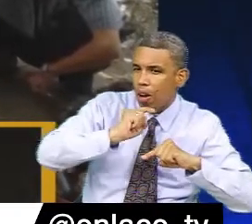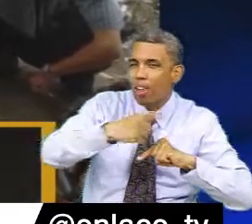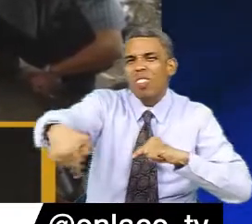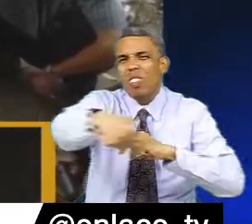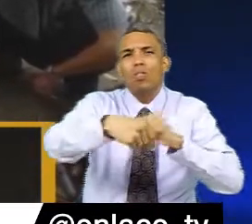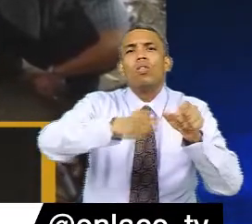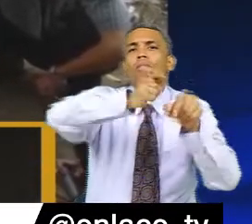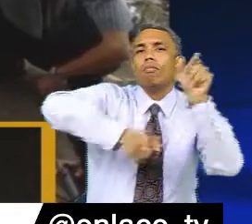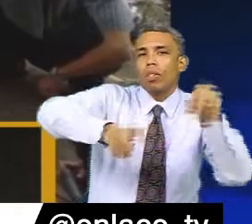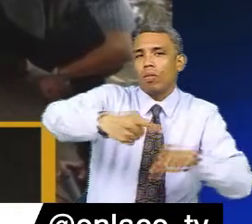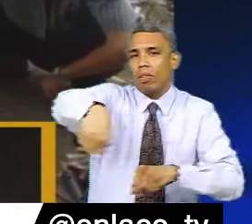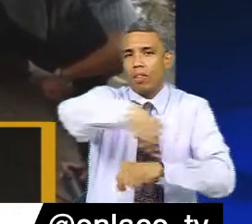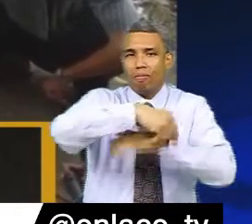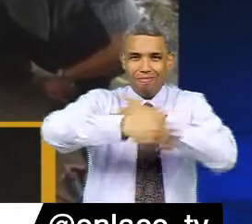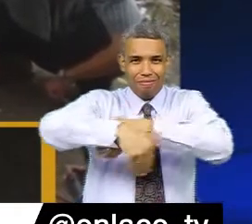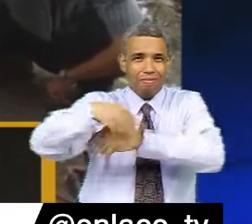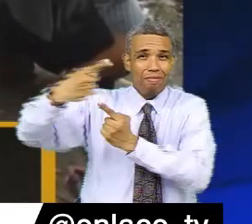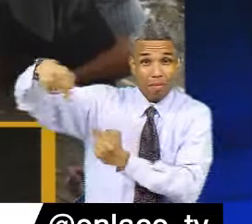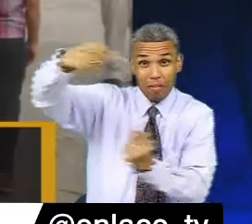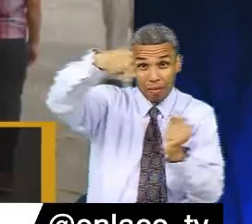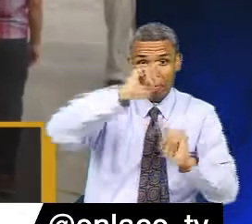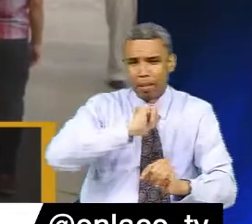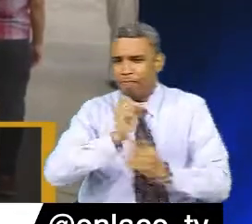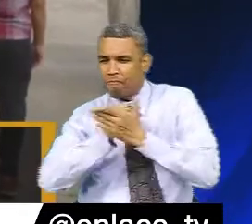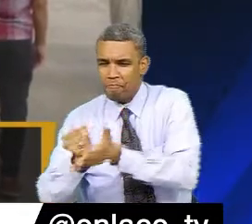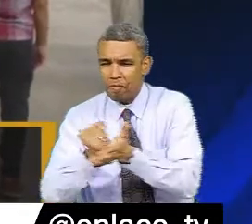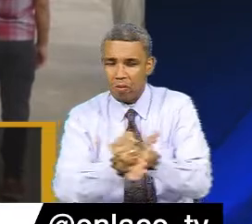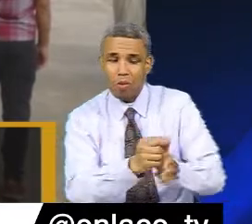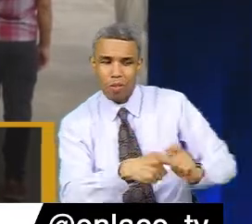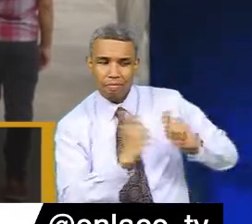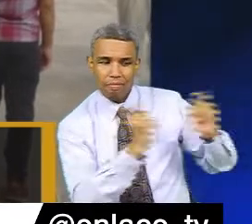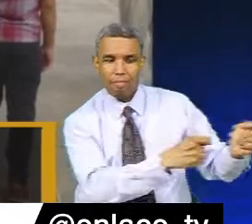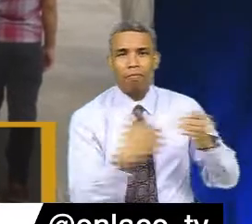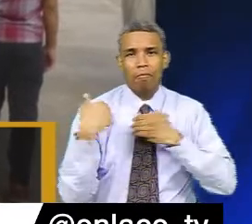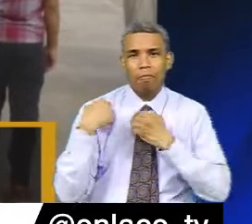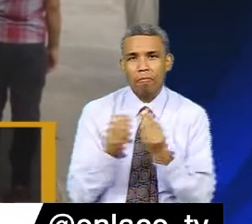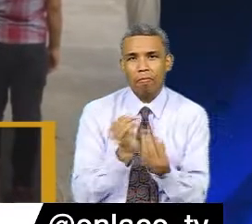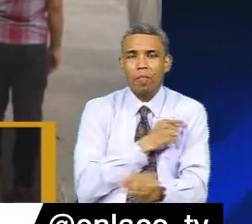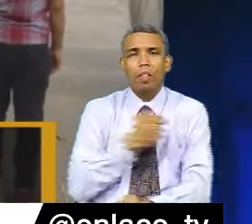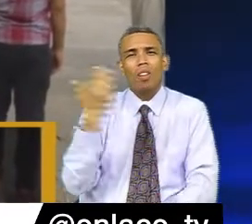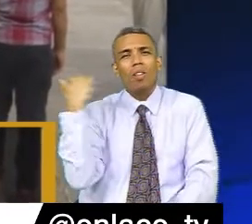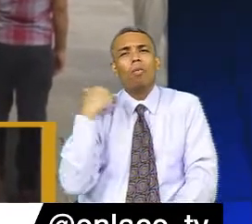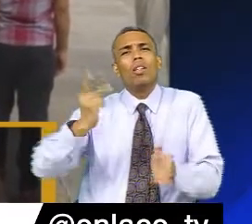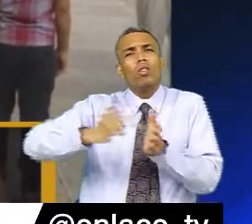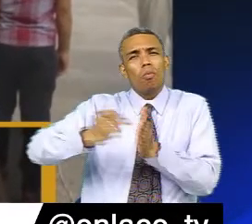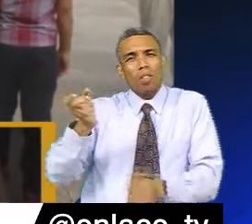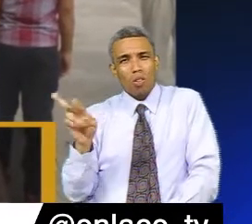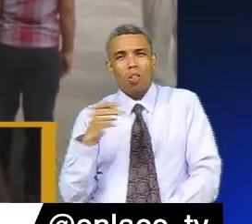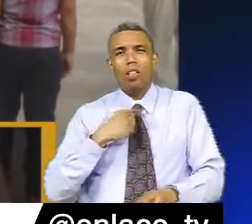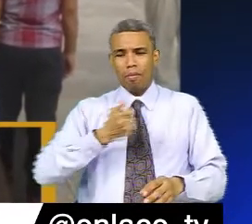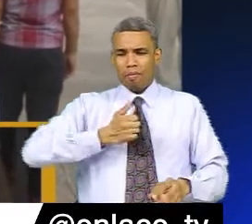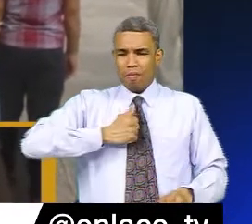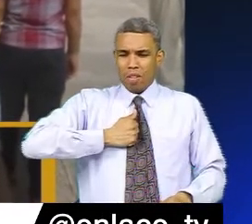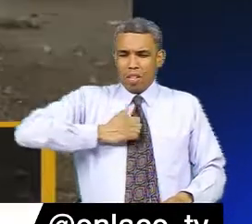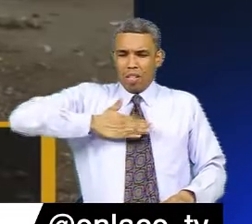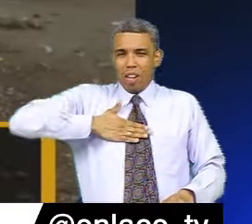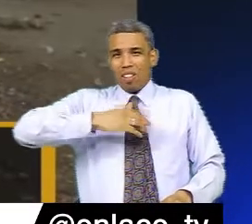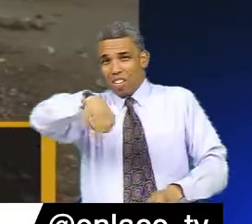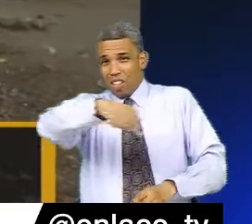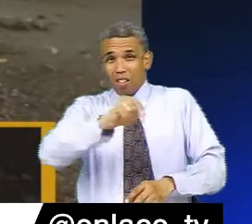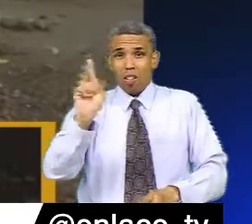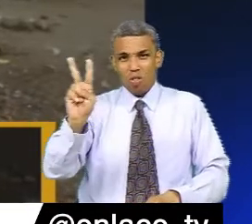del VIH en habitantes de la calle para el 2013-2014 estuvo en un 2% y no hay epidemia concentrada, según lo van a